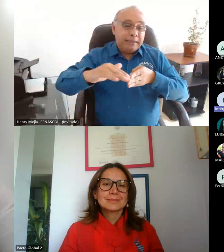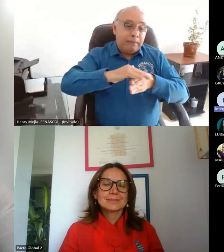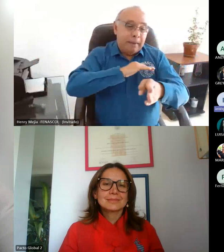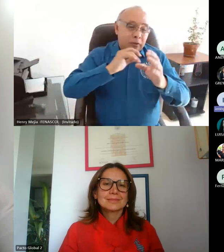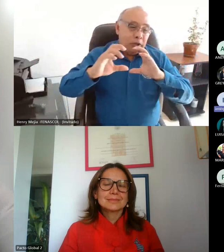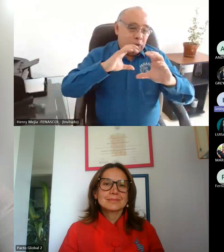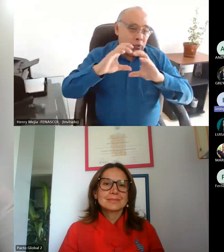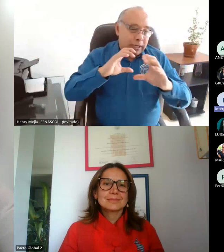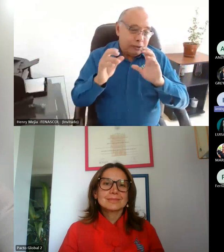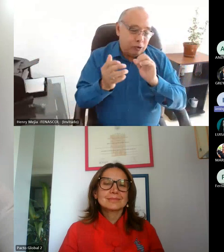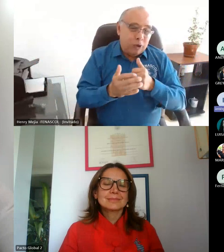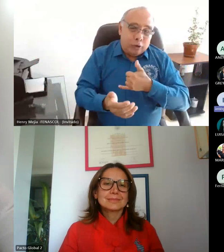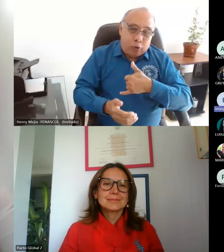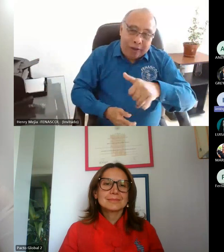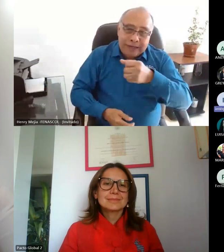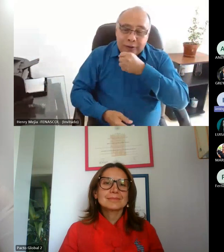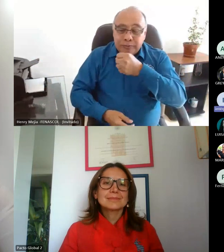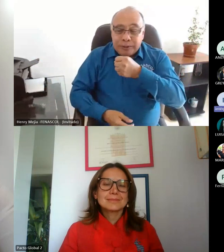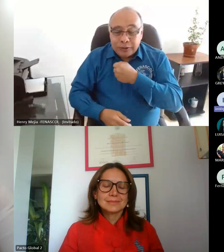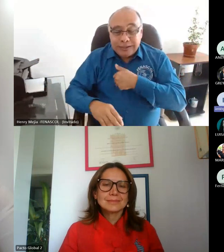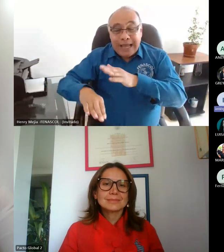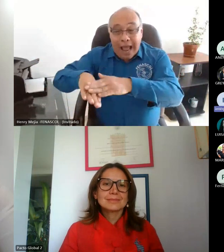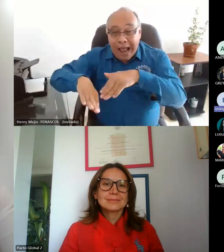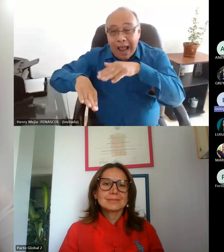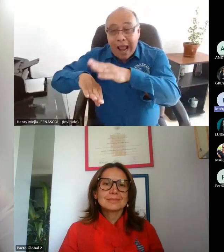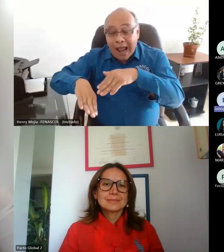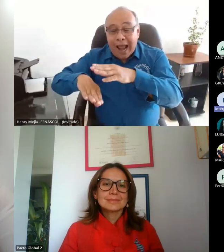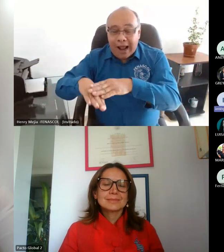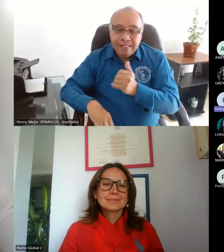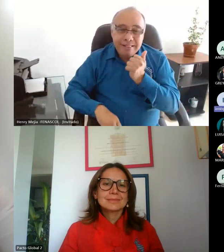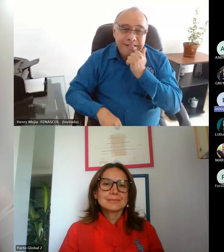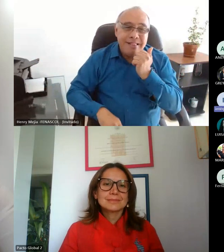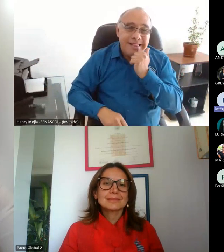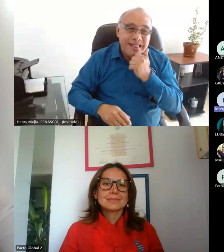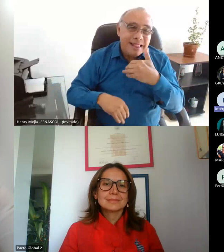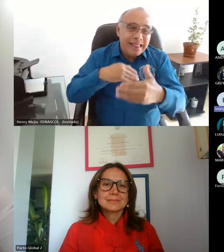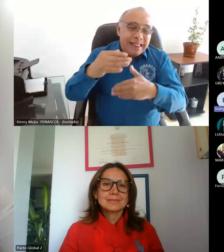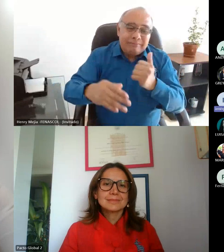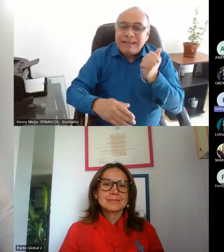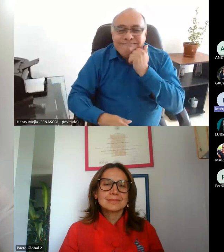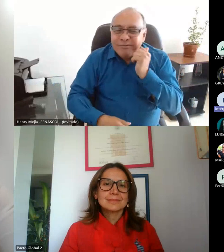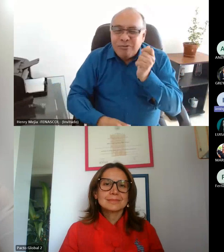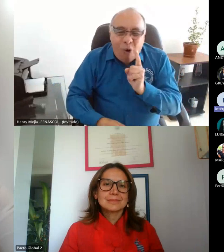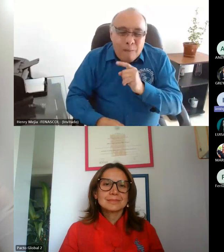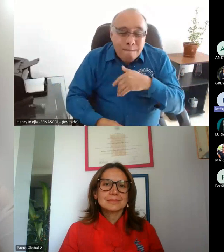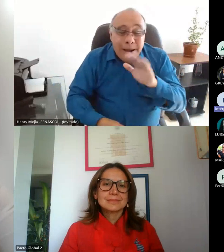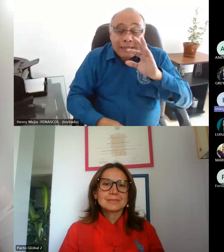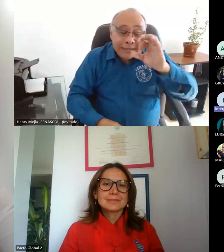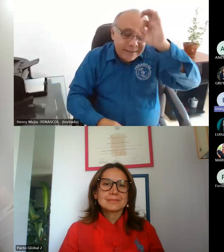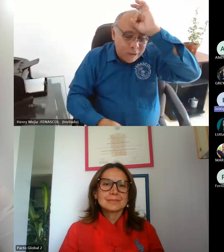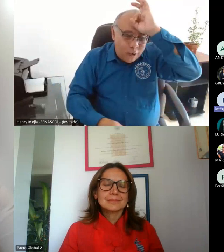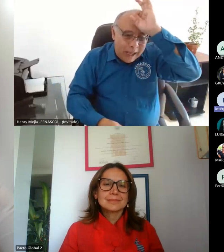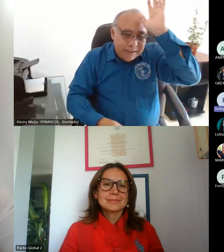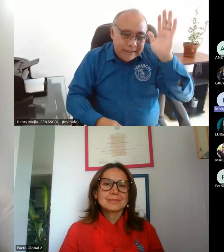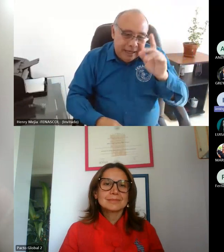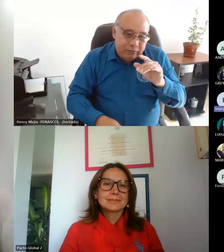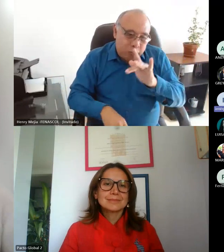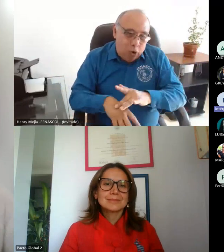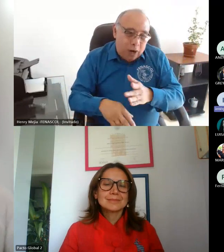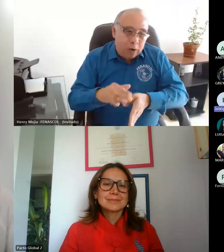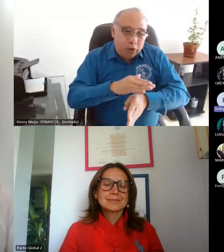mensajes Eh correctos sí eh A través de los medios de comunicación nosotros hacemos los llamados a los diferentes